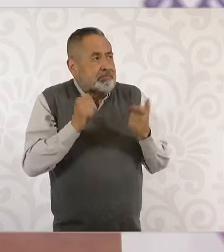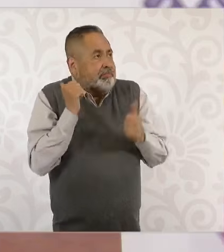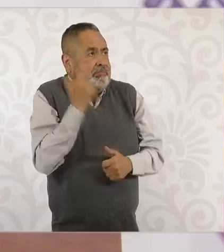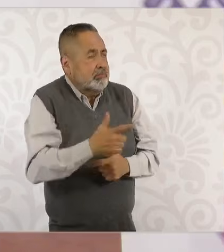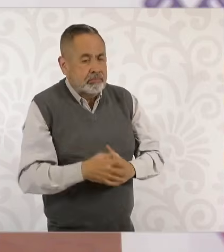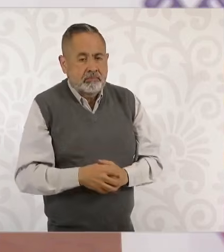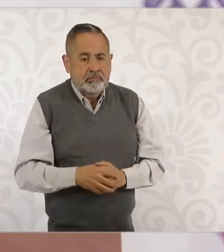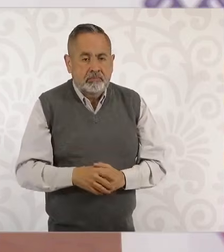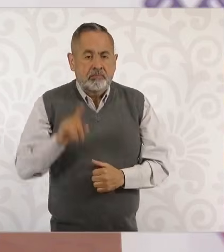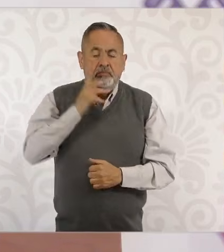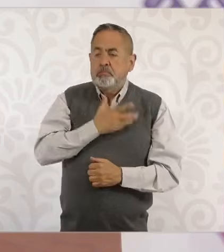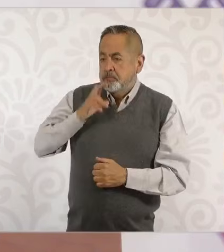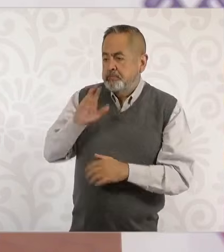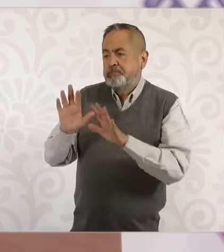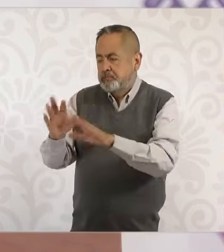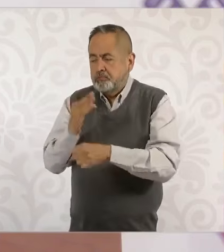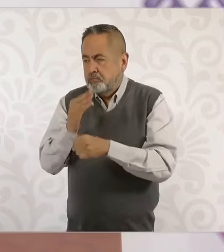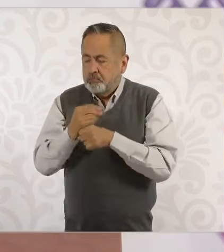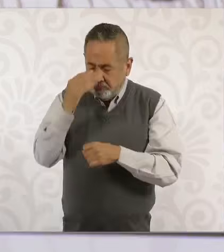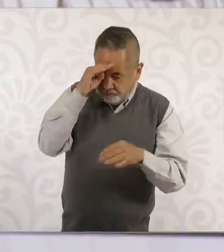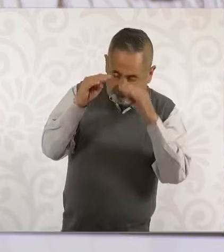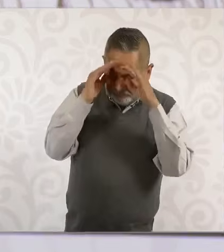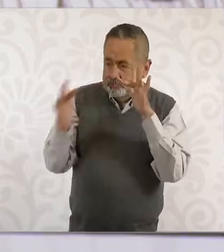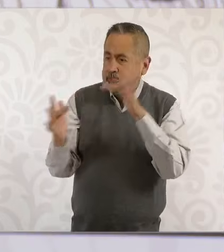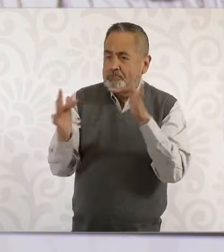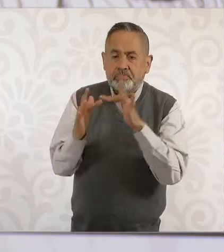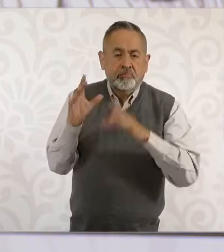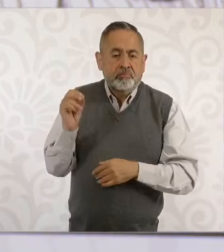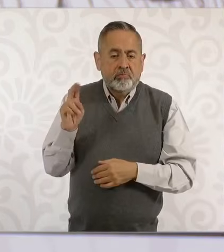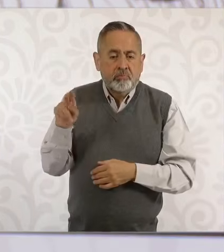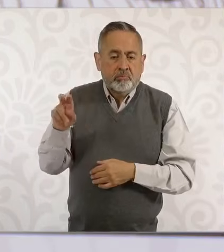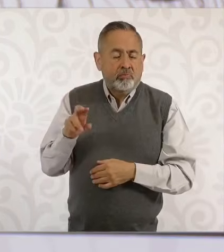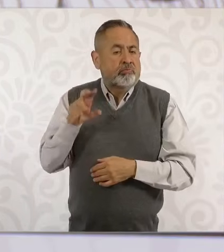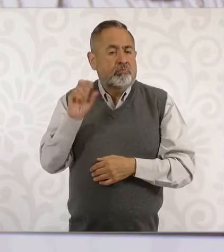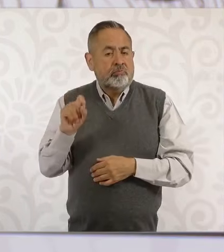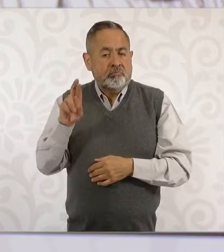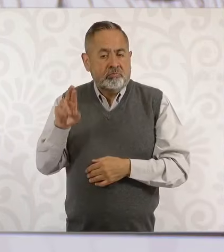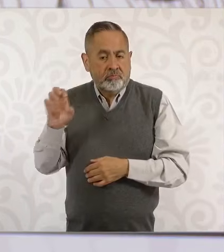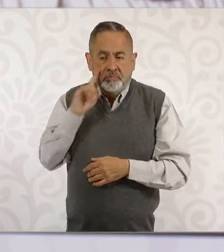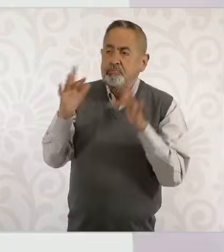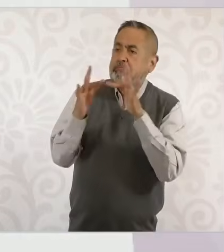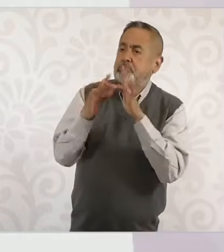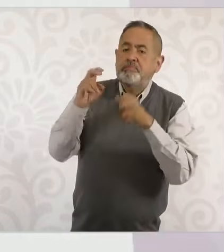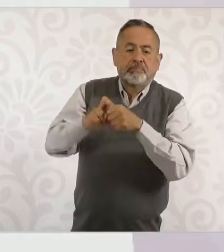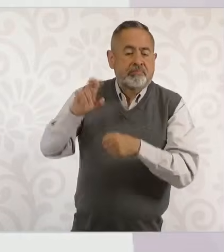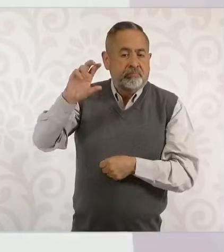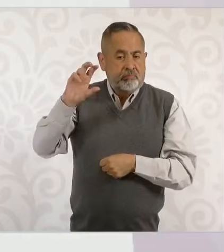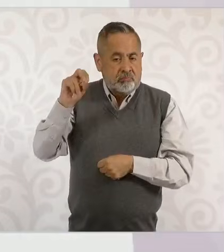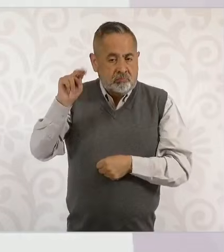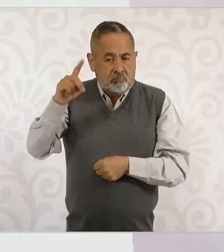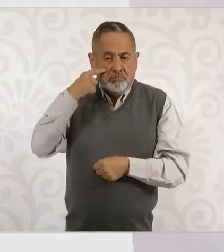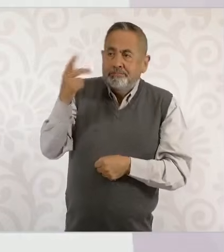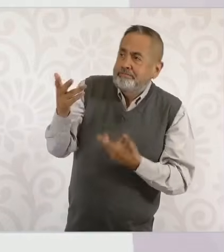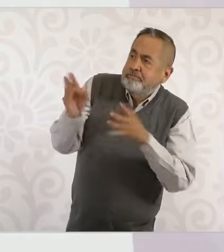través de Relaciones Exteriores, que busque con nuestro embajador en Naciones Unidas y la relación